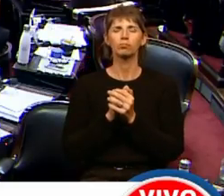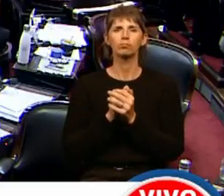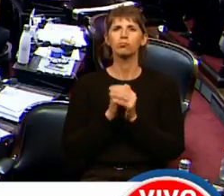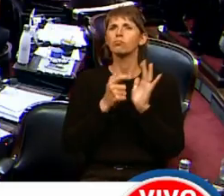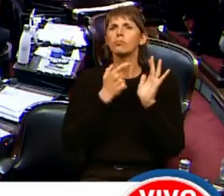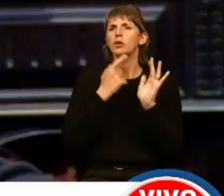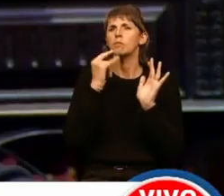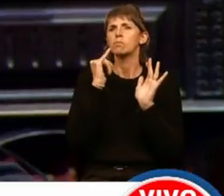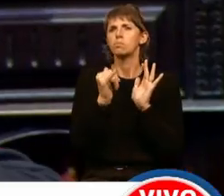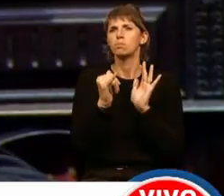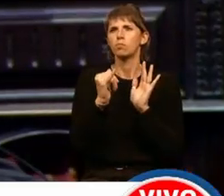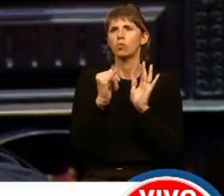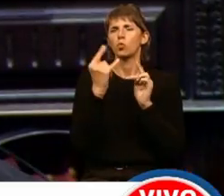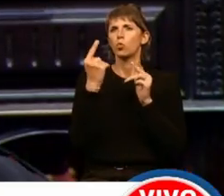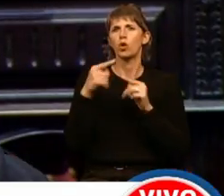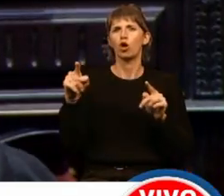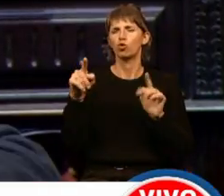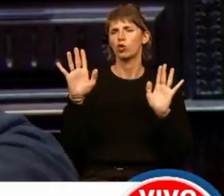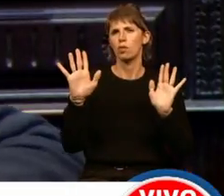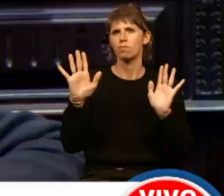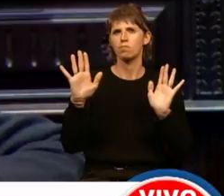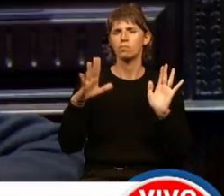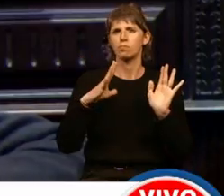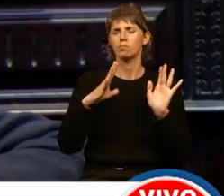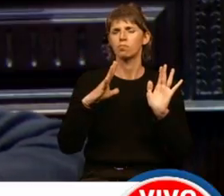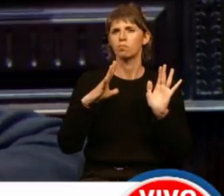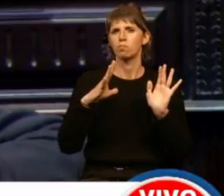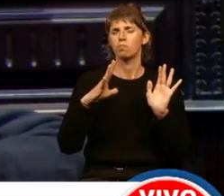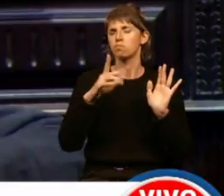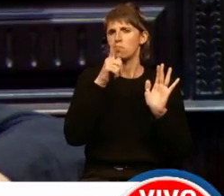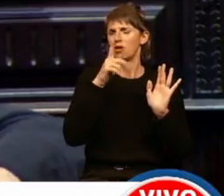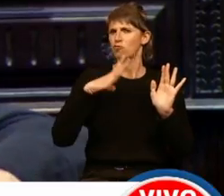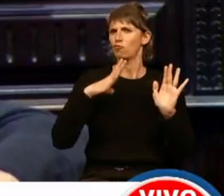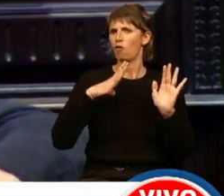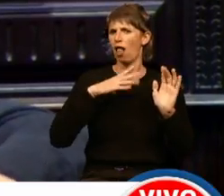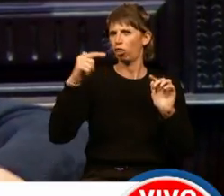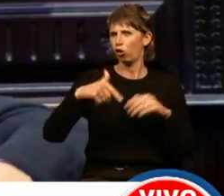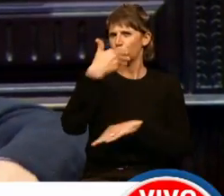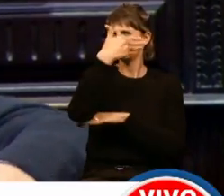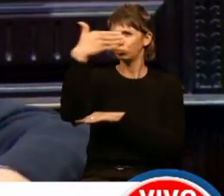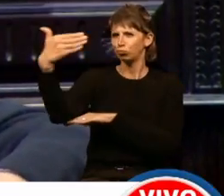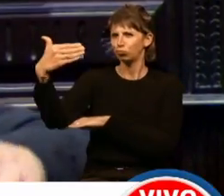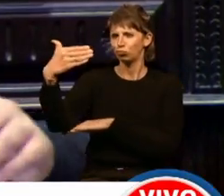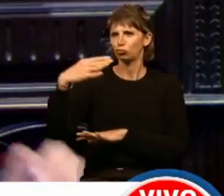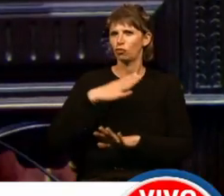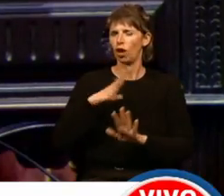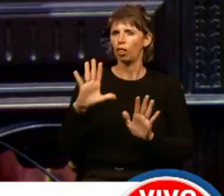comentario que me parece que no ha sido a lo largo del debate si bien lo mencionó